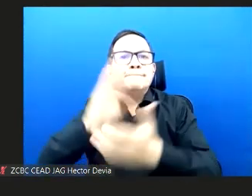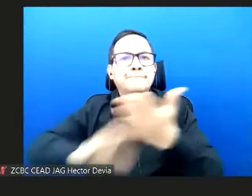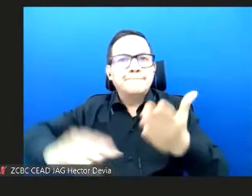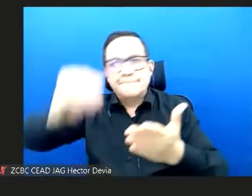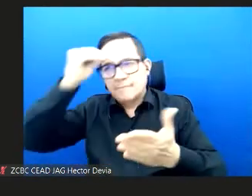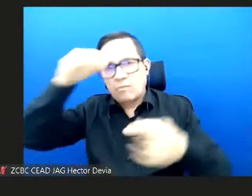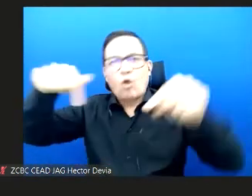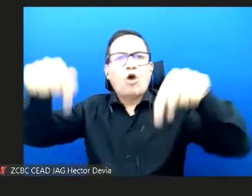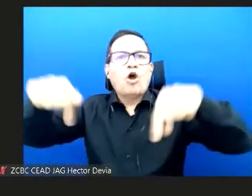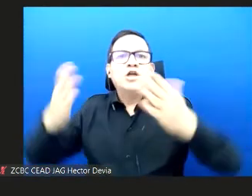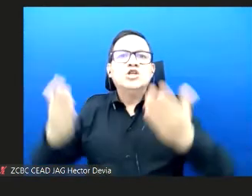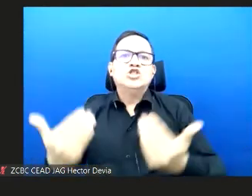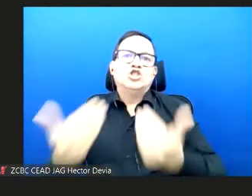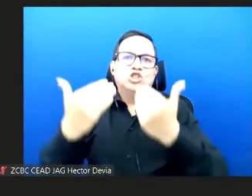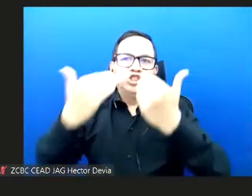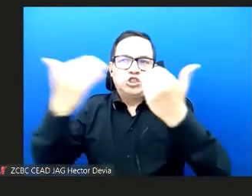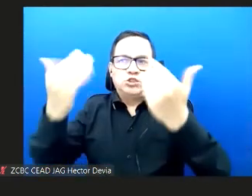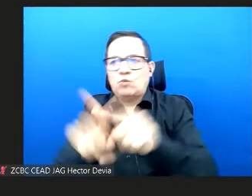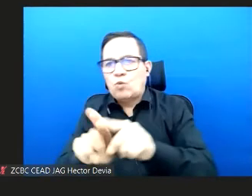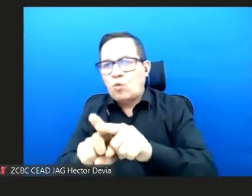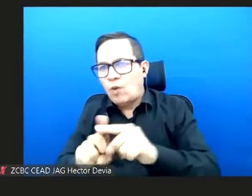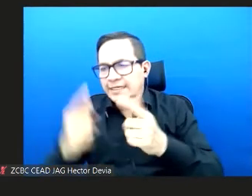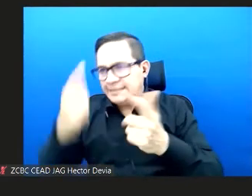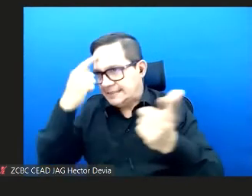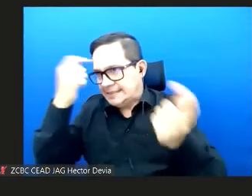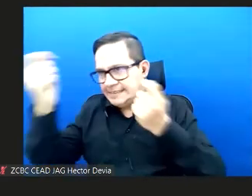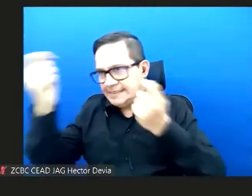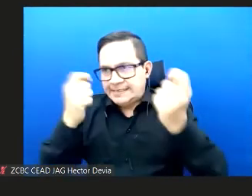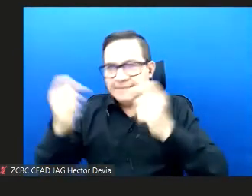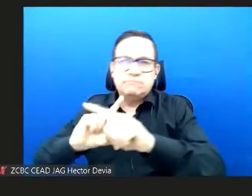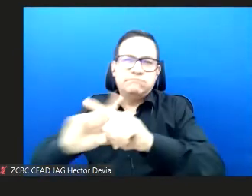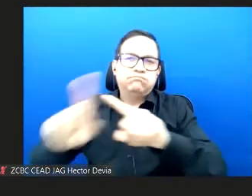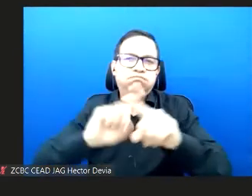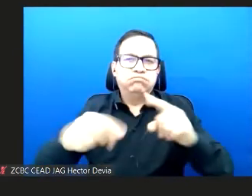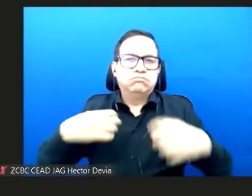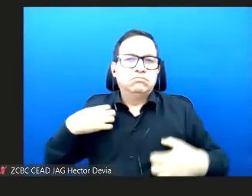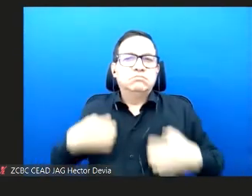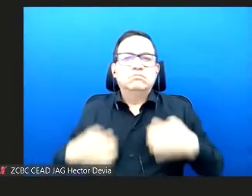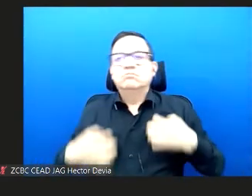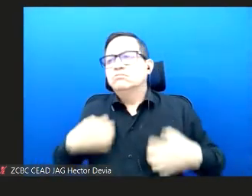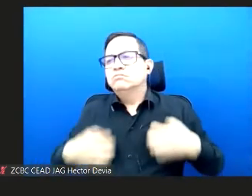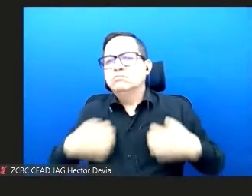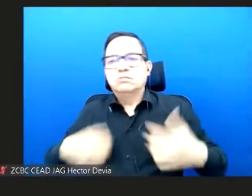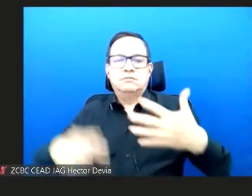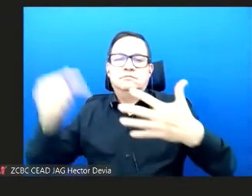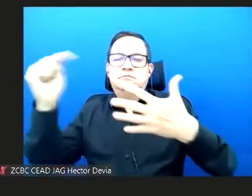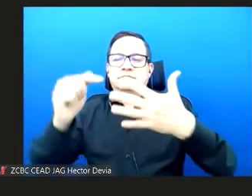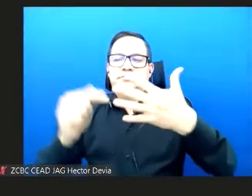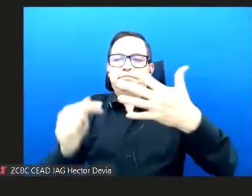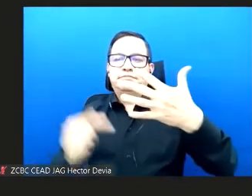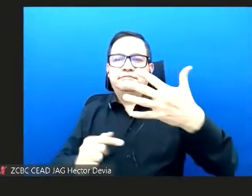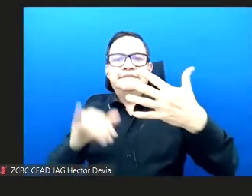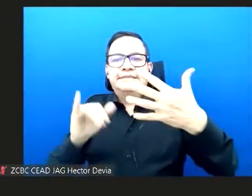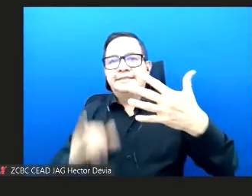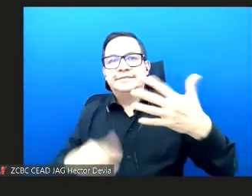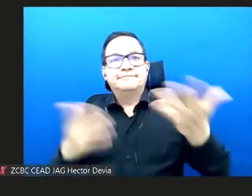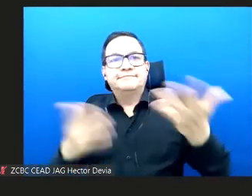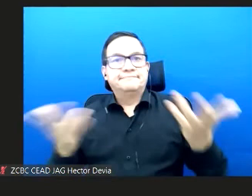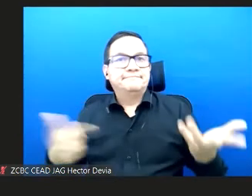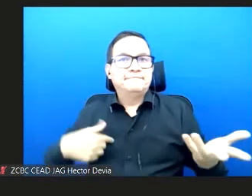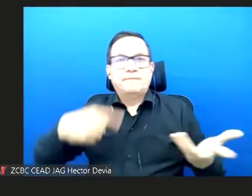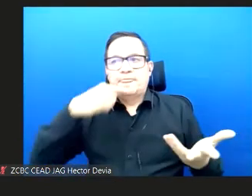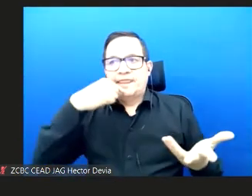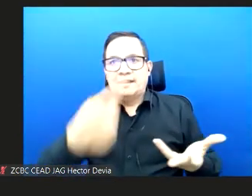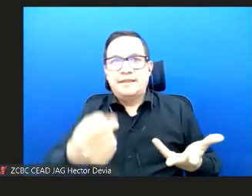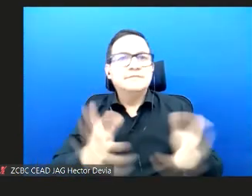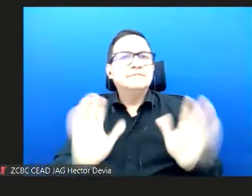a permitir pues aclarar muchas inquietudes en ese sentido. Entonces, como les decía, en la